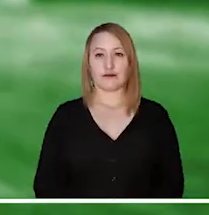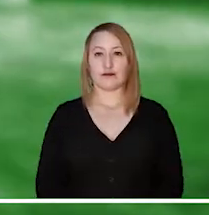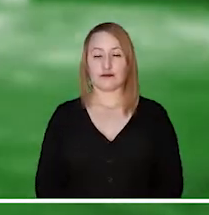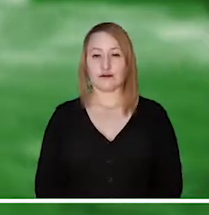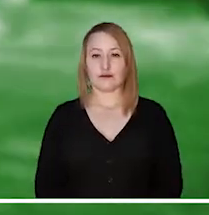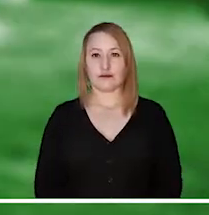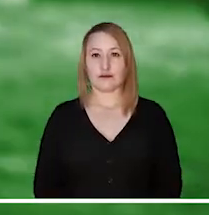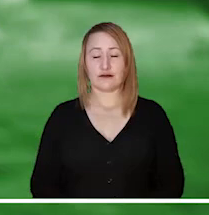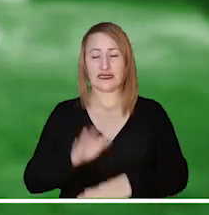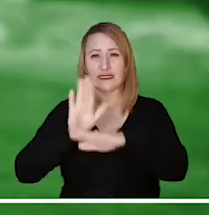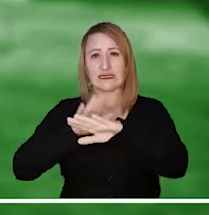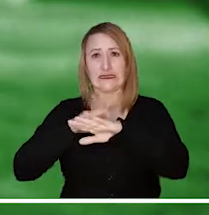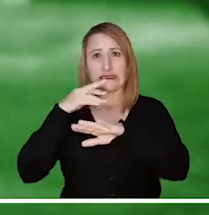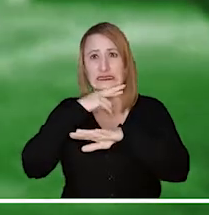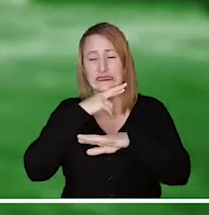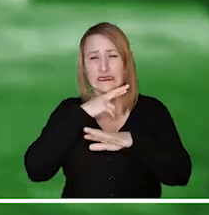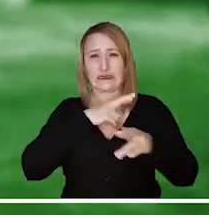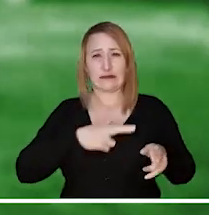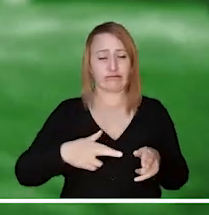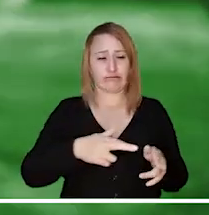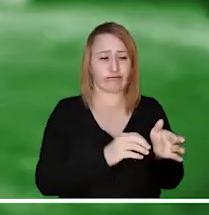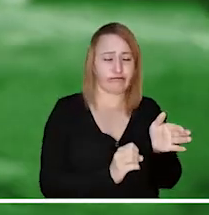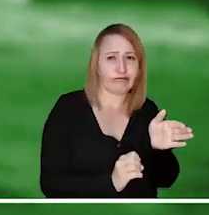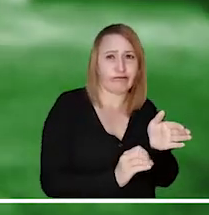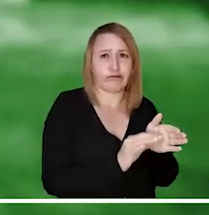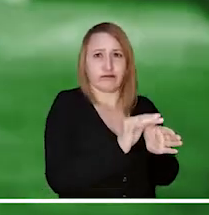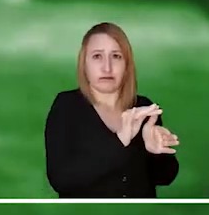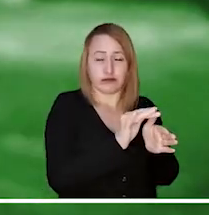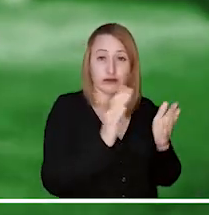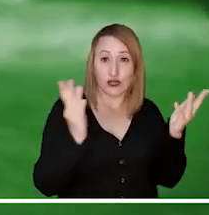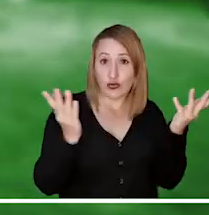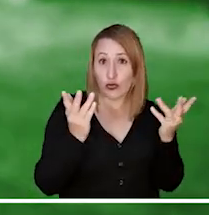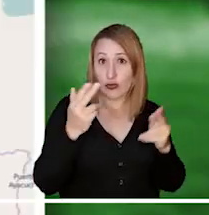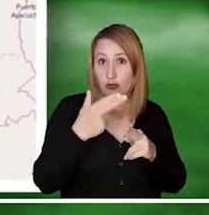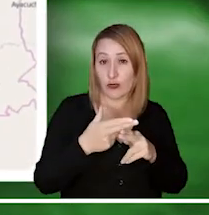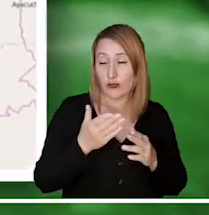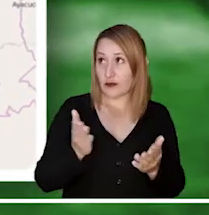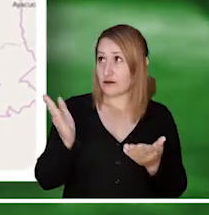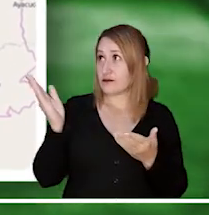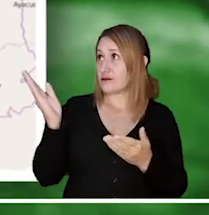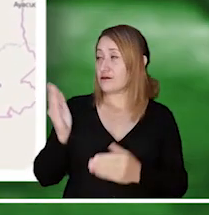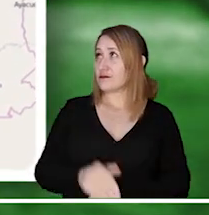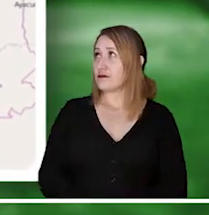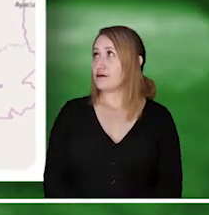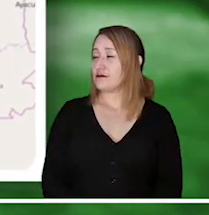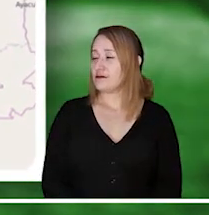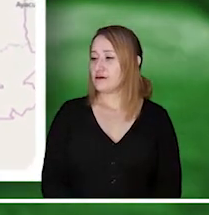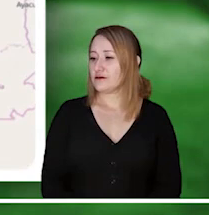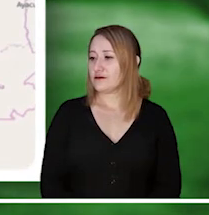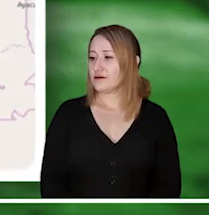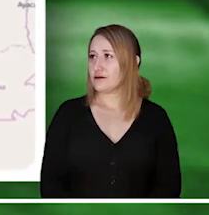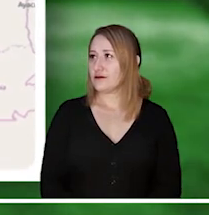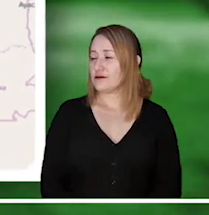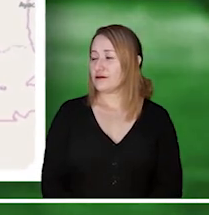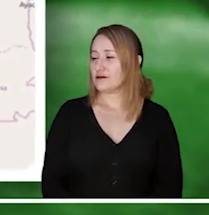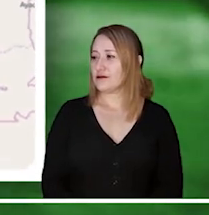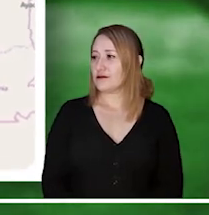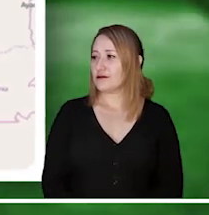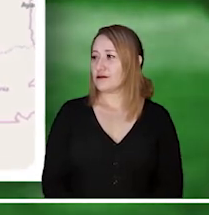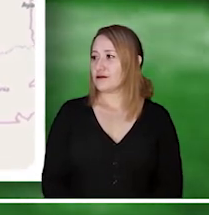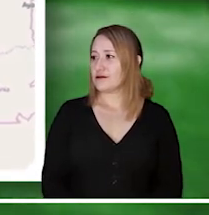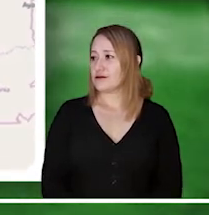Veamos ahora las alertas que se encuentran activas. Alerta roja por incrementos súbitos en los niveles del río Bautó y sus